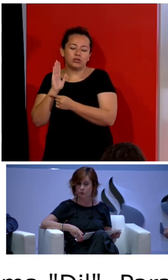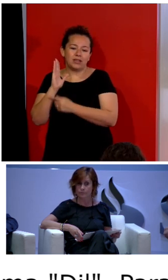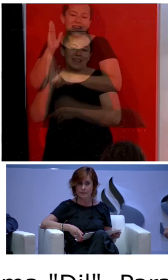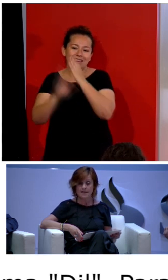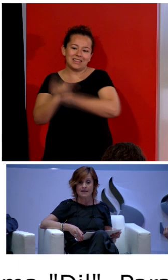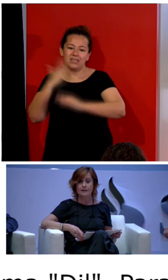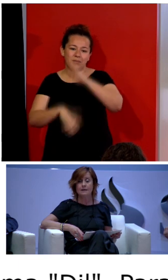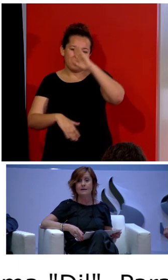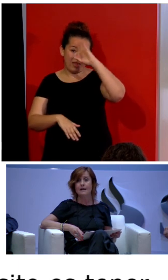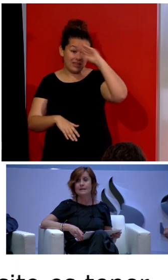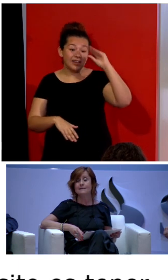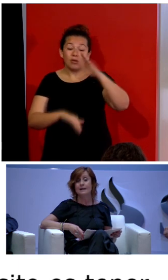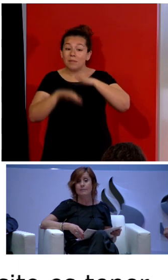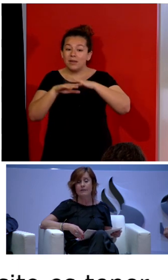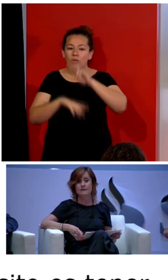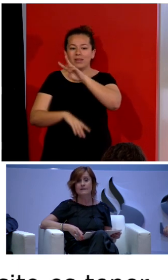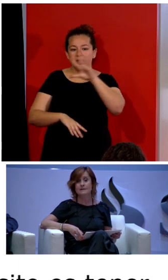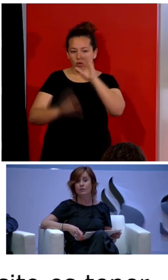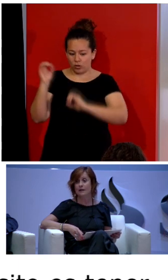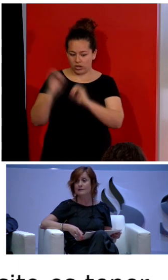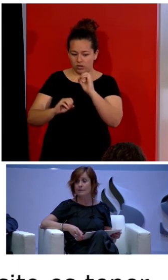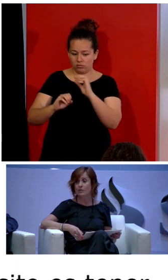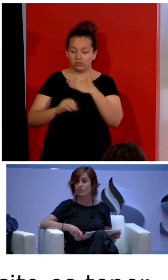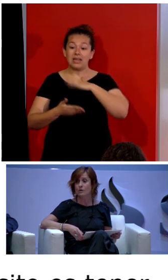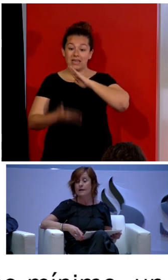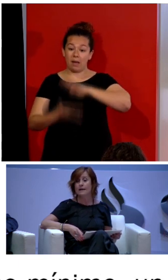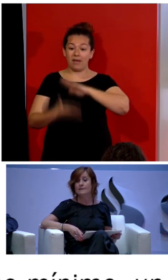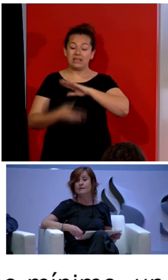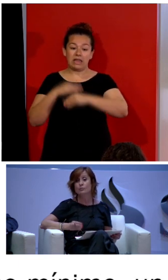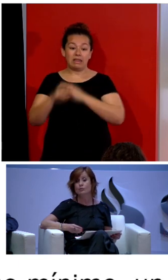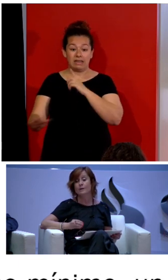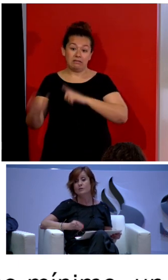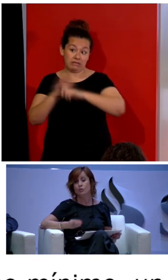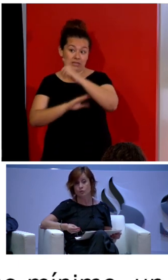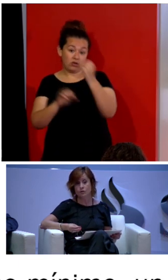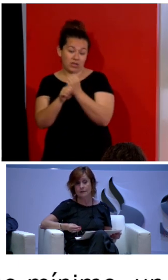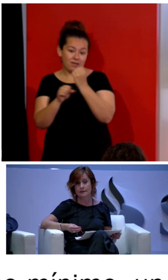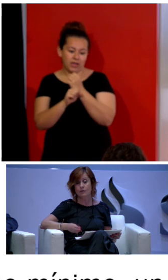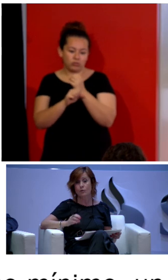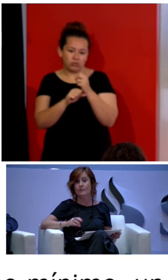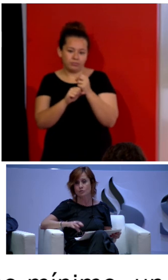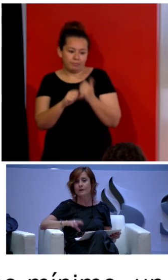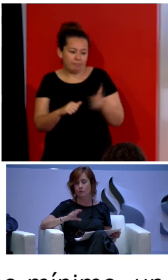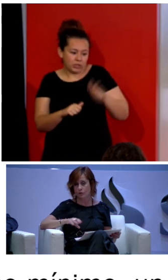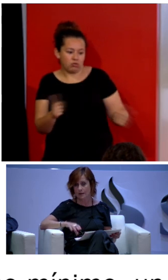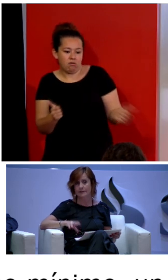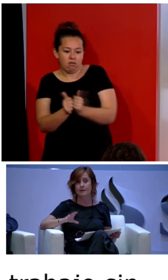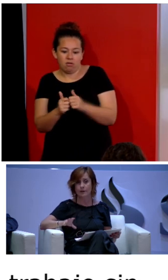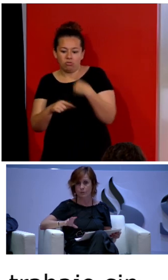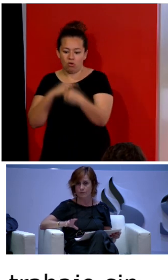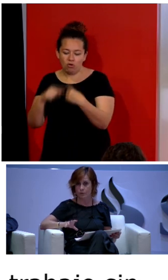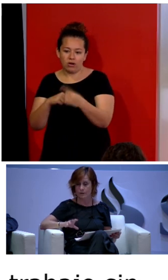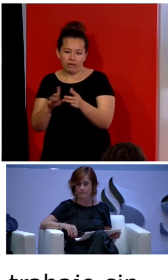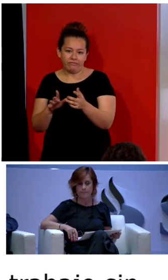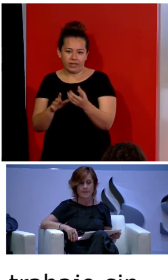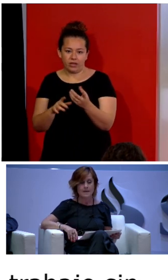25% y ser capaces de desarrollar el trabajo sin una supervisión constante una vez superado, lógicamente, el periodo